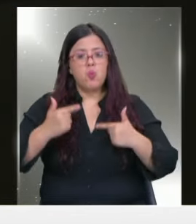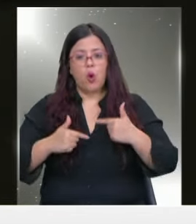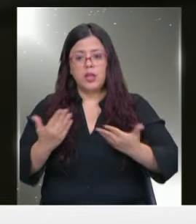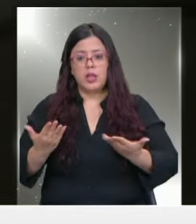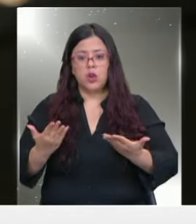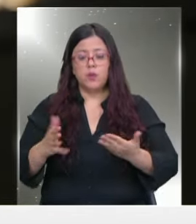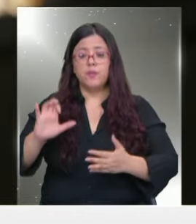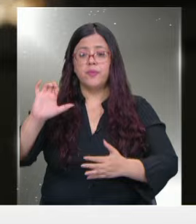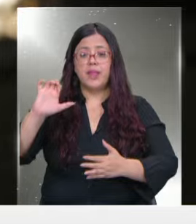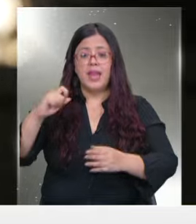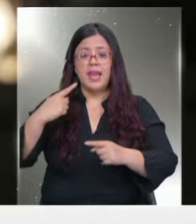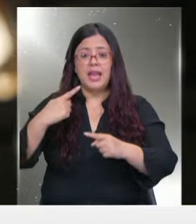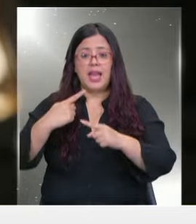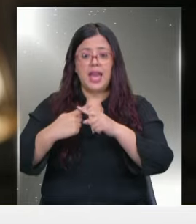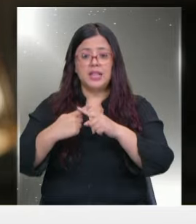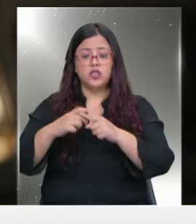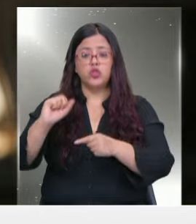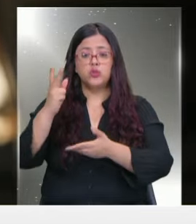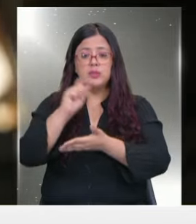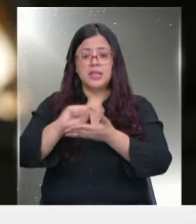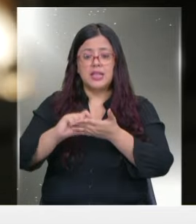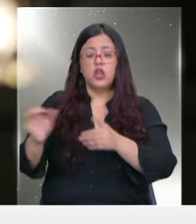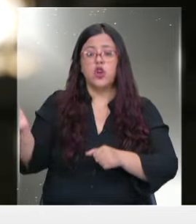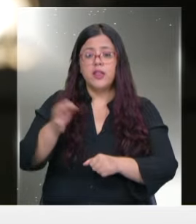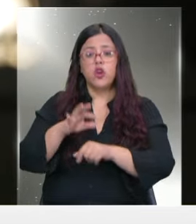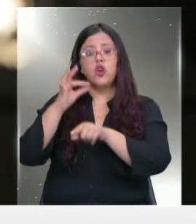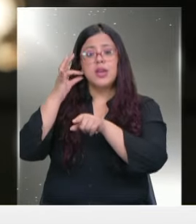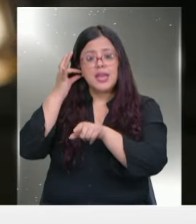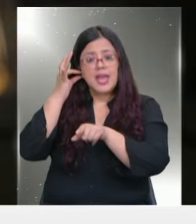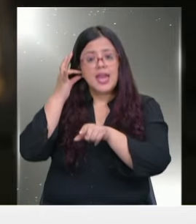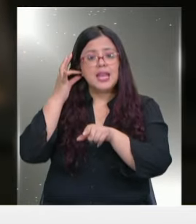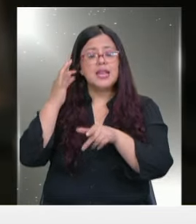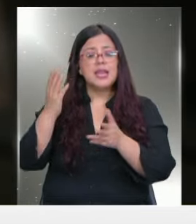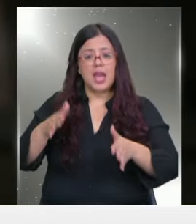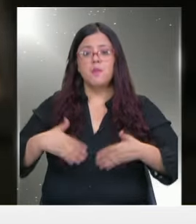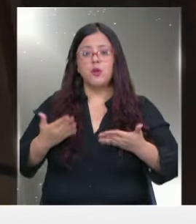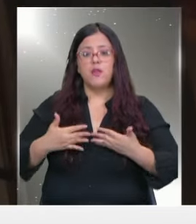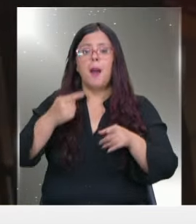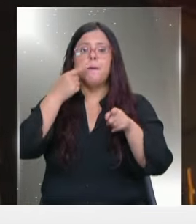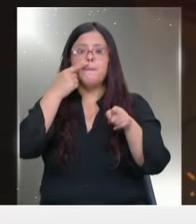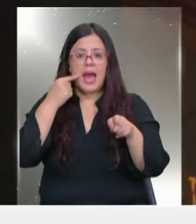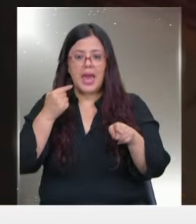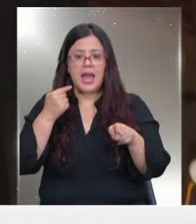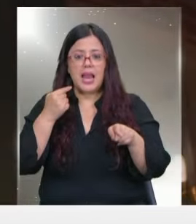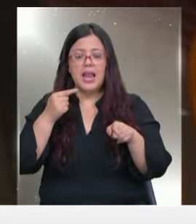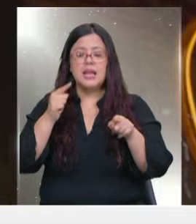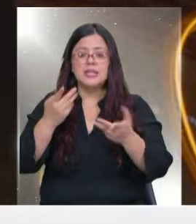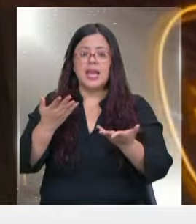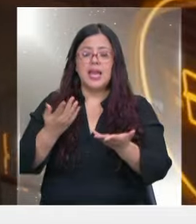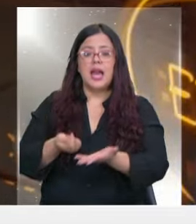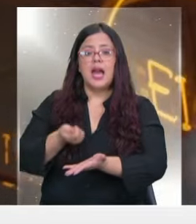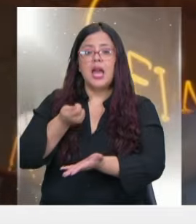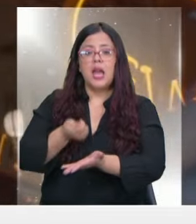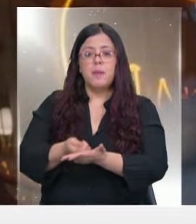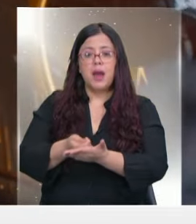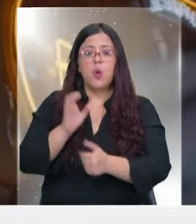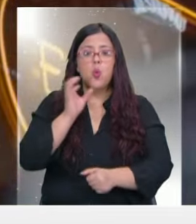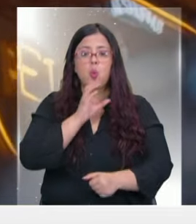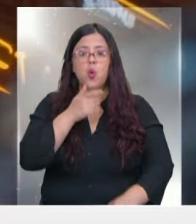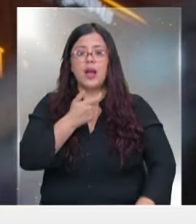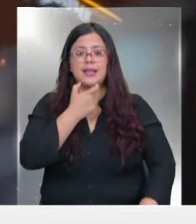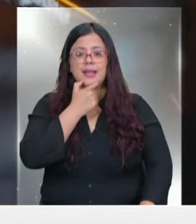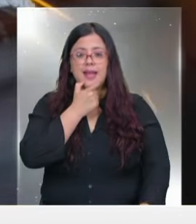ex subsecretario le habría insinuado que ella era una motivación para él y ofrece pagarle un curso de